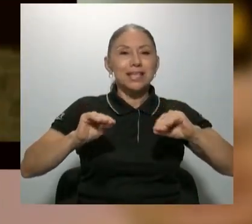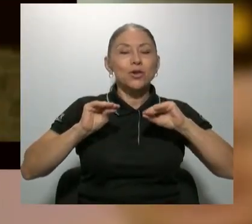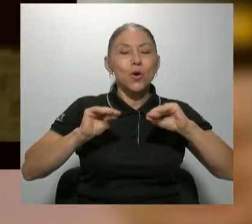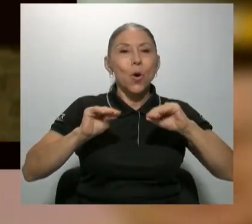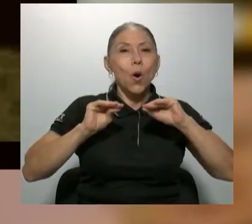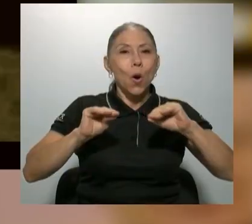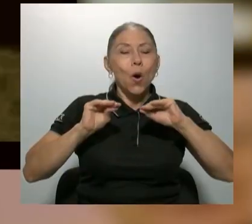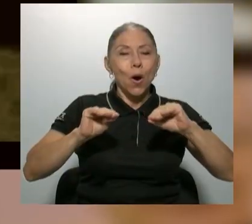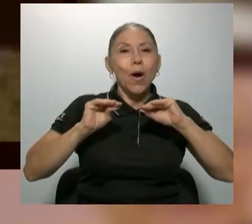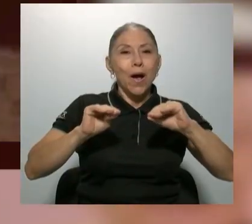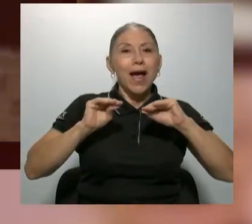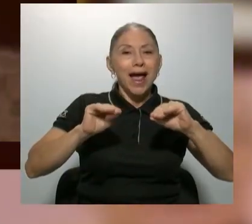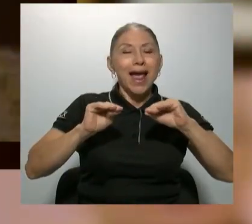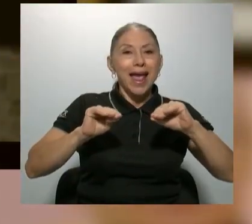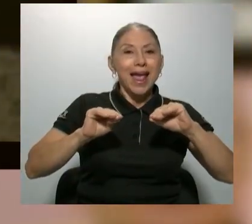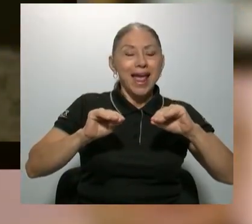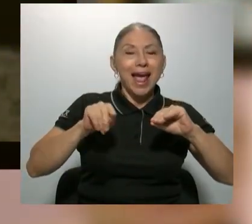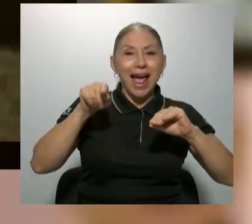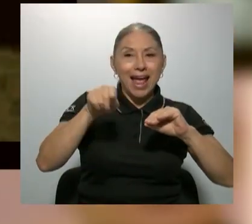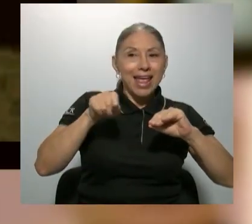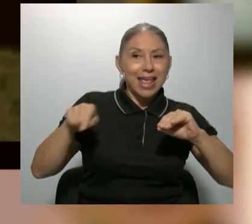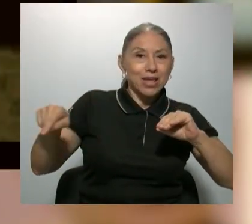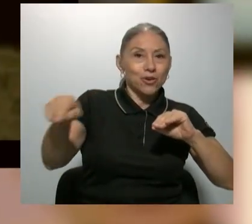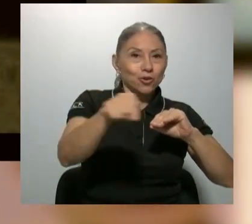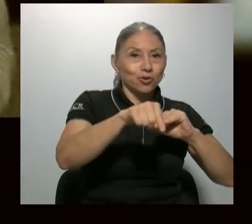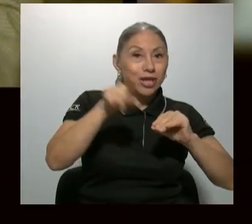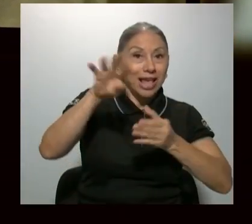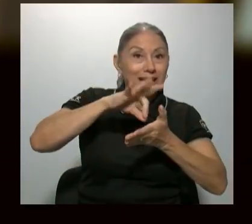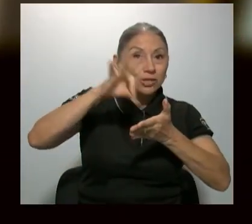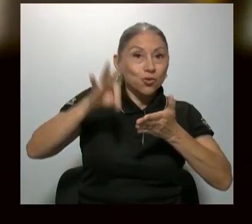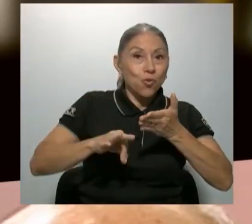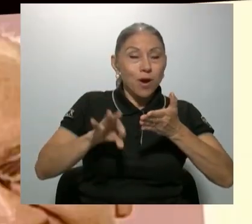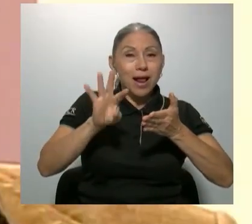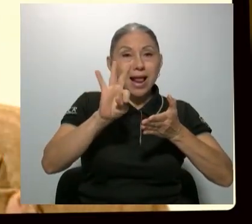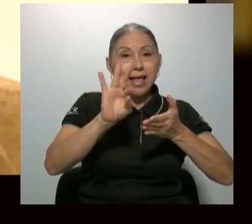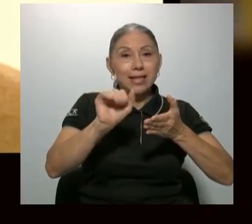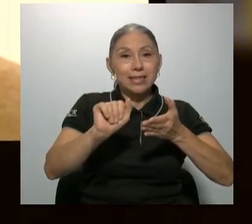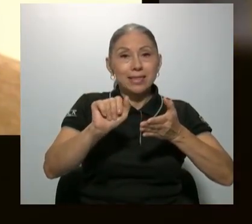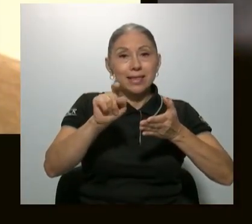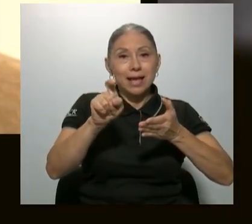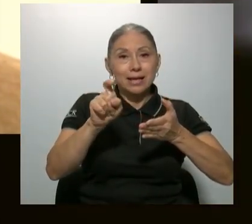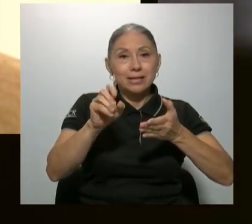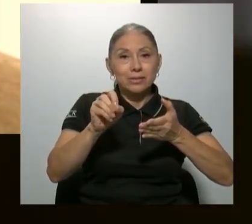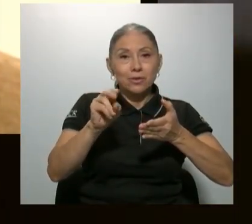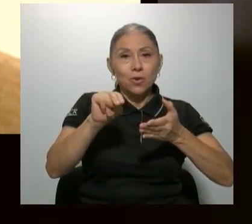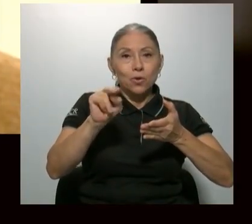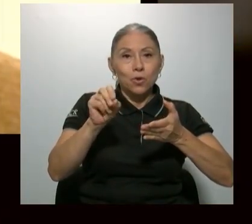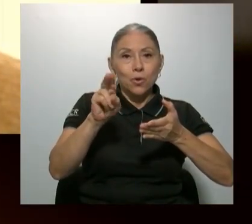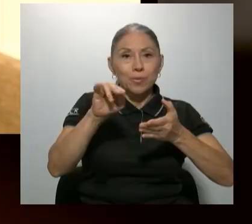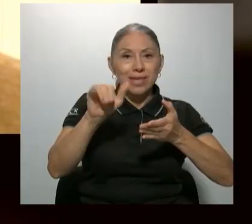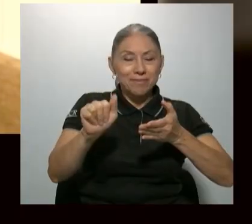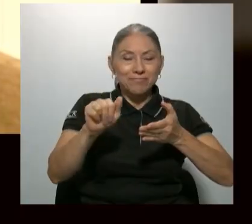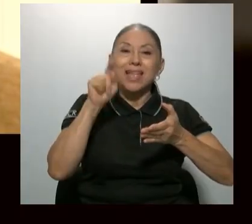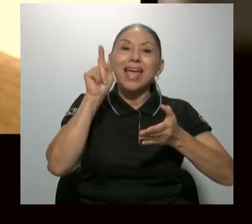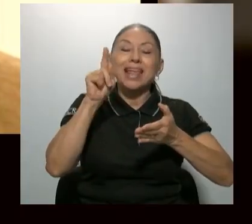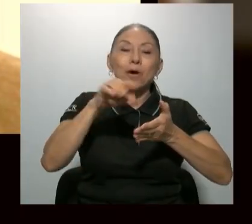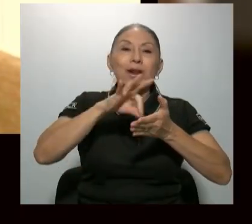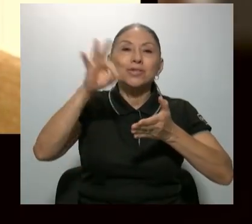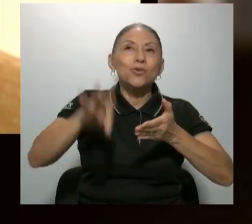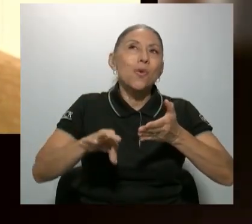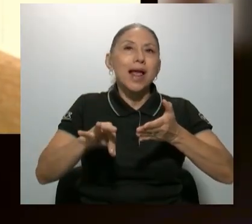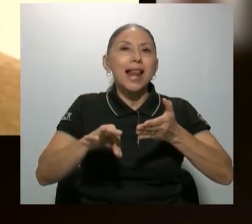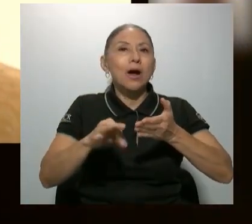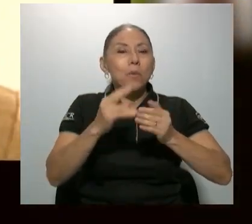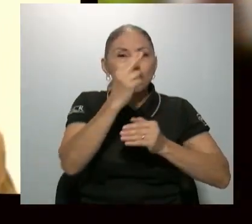a ellos en esa escuela, que era una escuela rudimentaria, si se quiere, porque más bien Rodrigo iba a